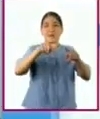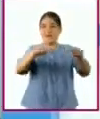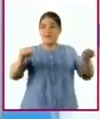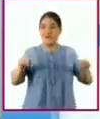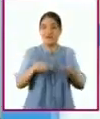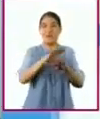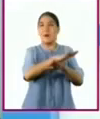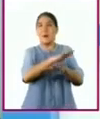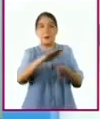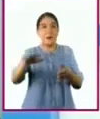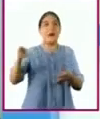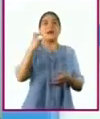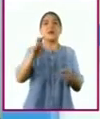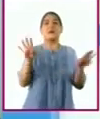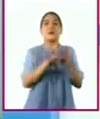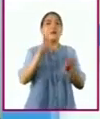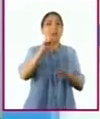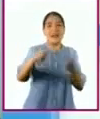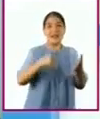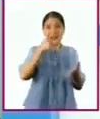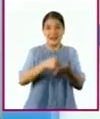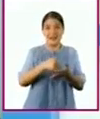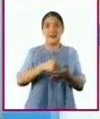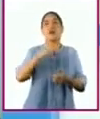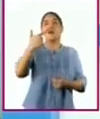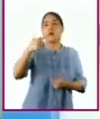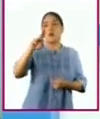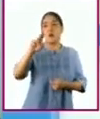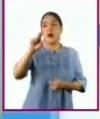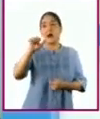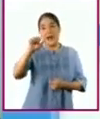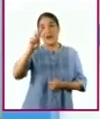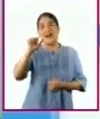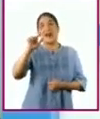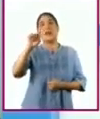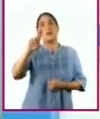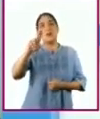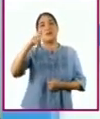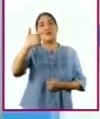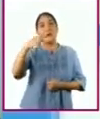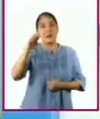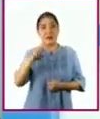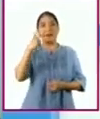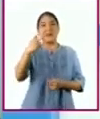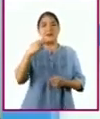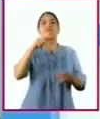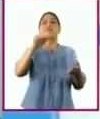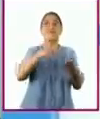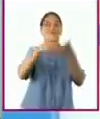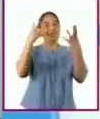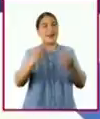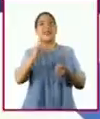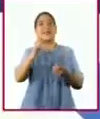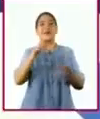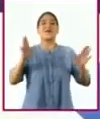con varias islas, entre las que destaca la isla de Guadalupe, que es el hogar de múltiples colonias de lobos